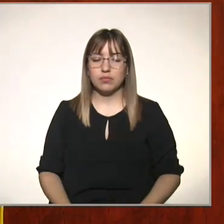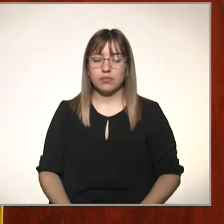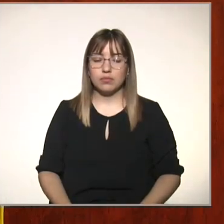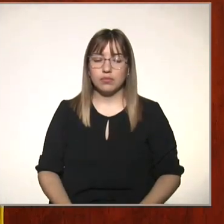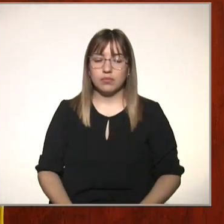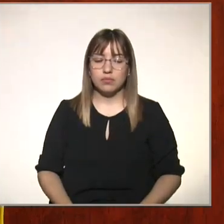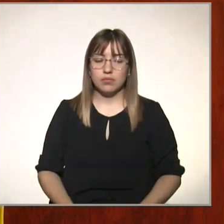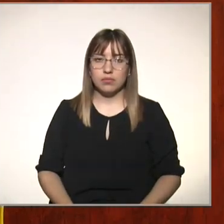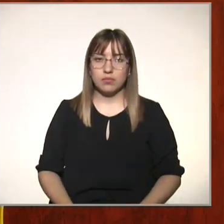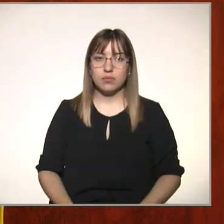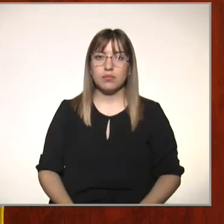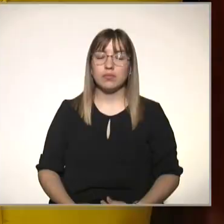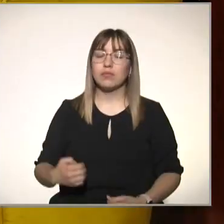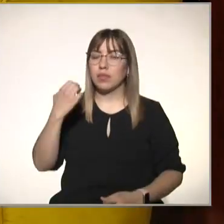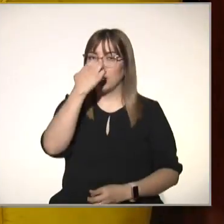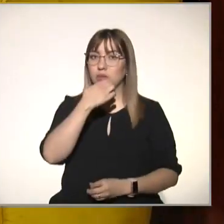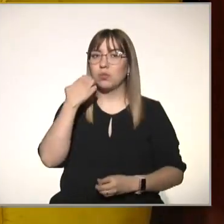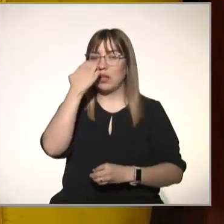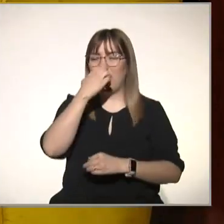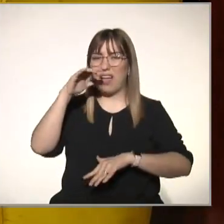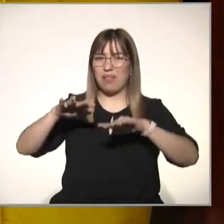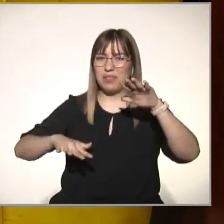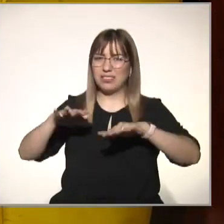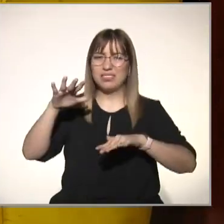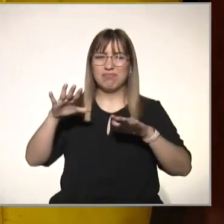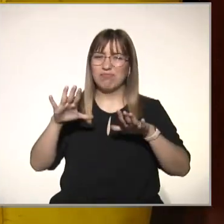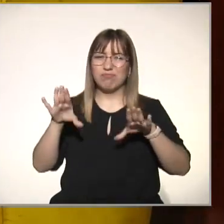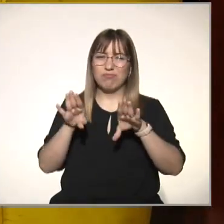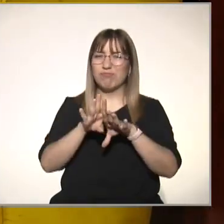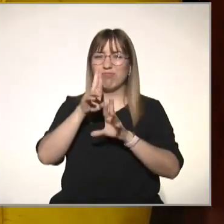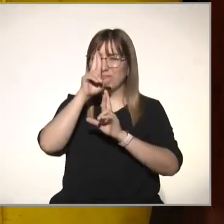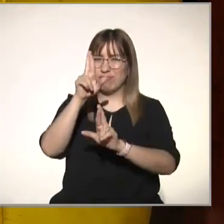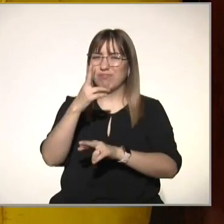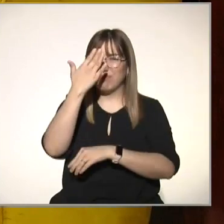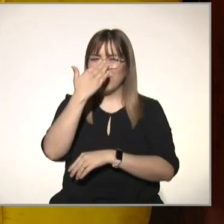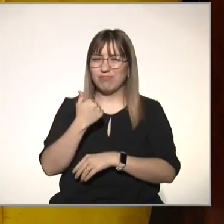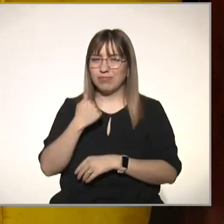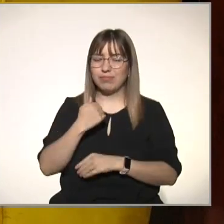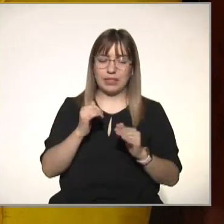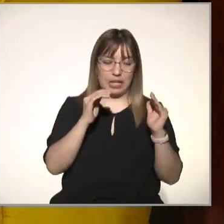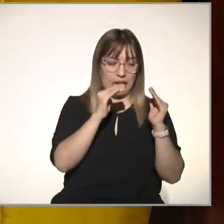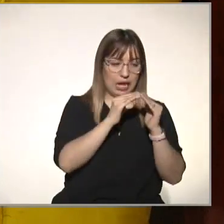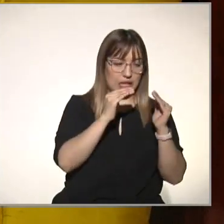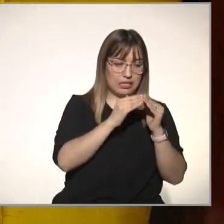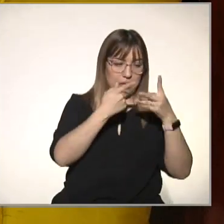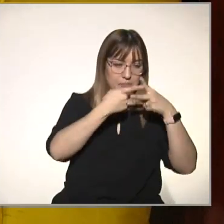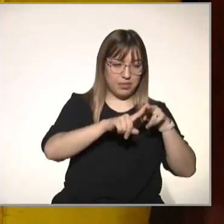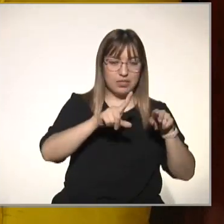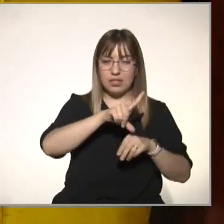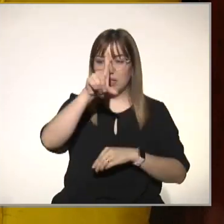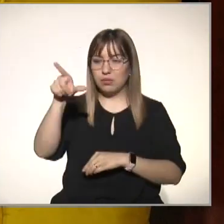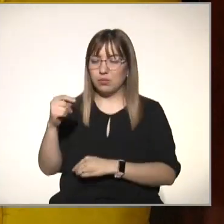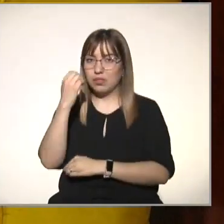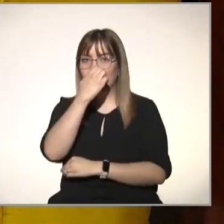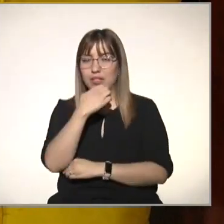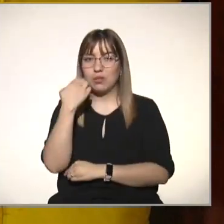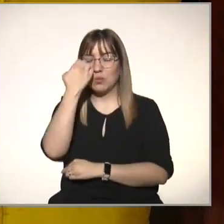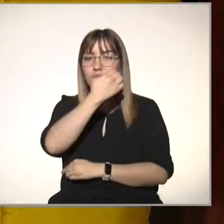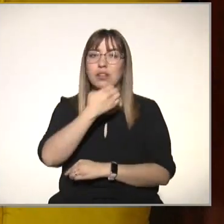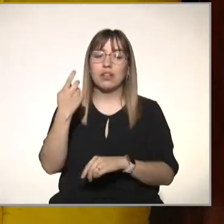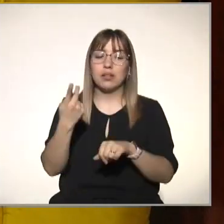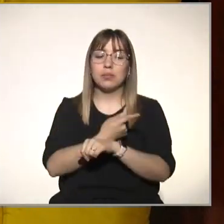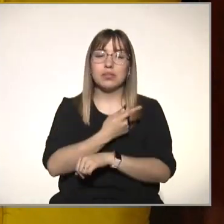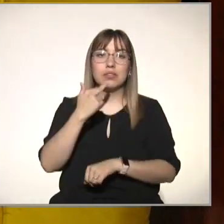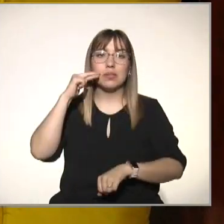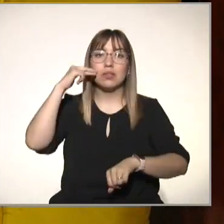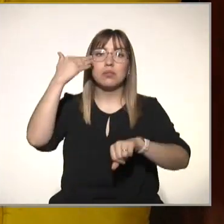no nos respetamos porque también eso viene de la casa. Entonces, el colegio es una extensión de lo que está pasando en mi casa. Y es una